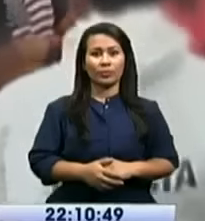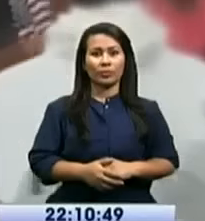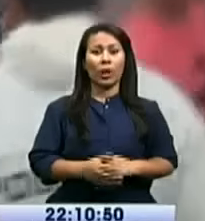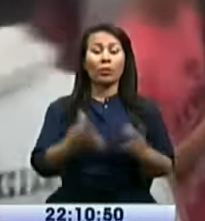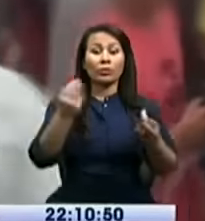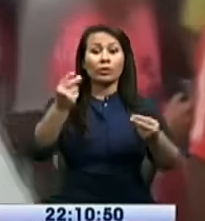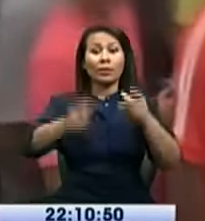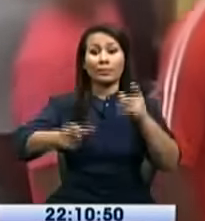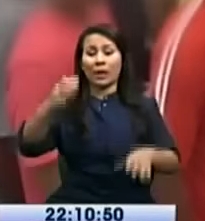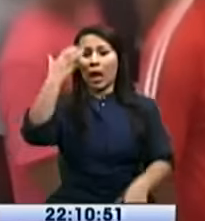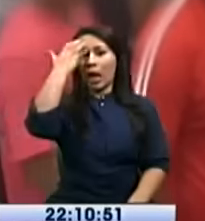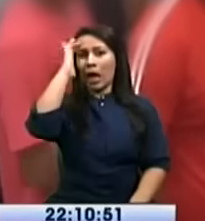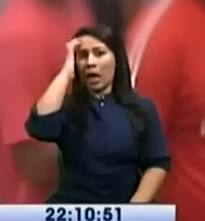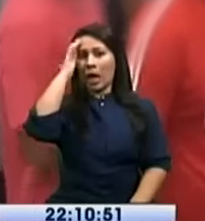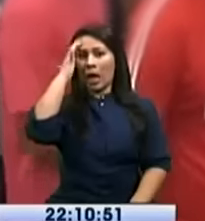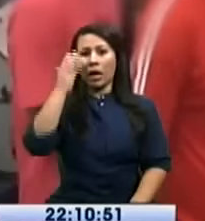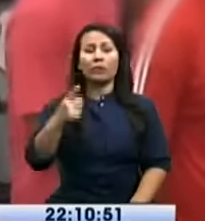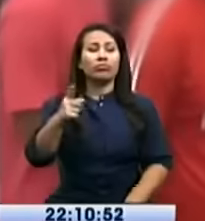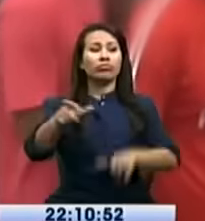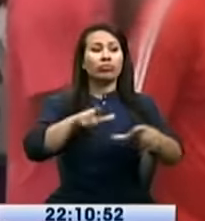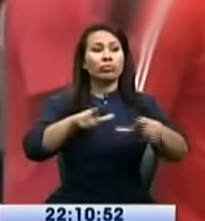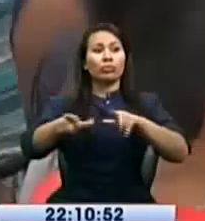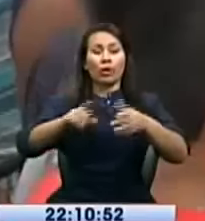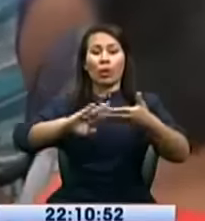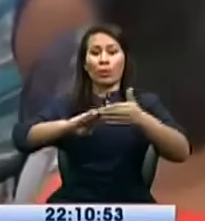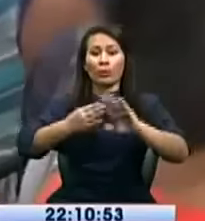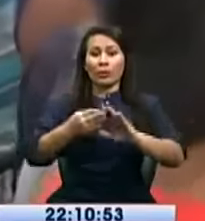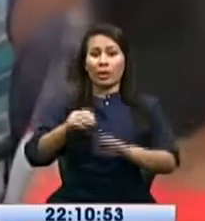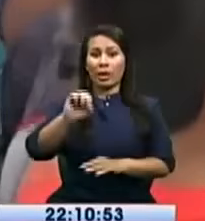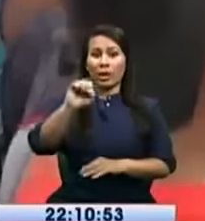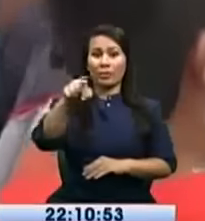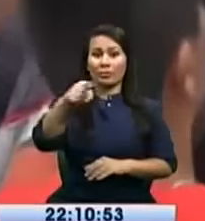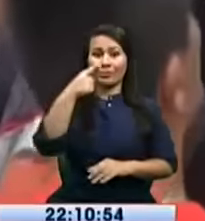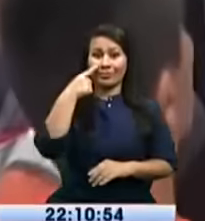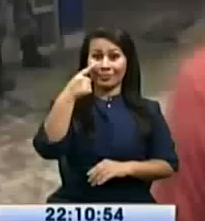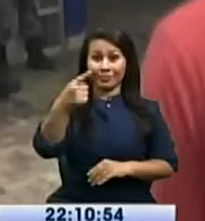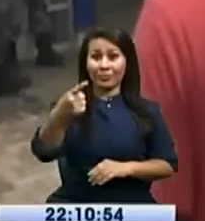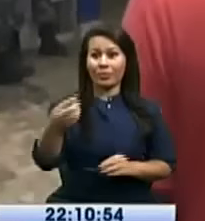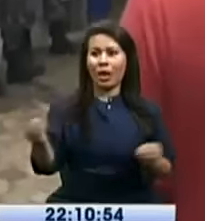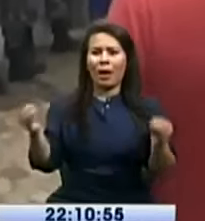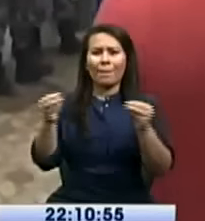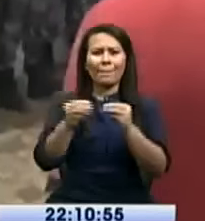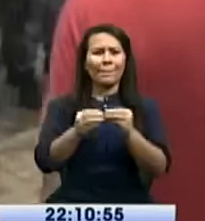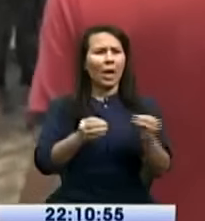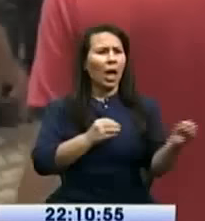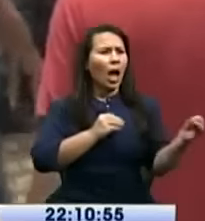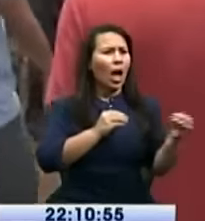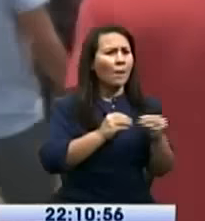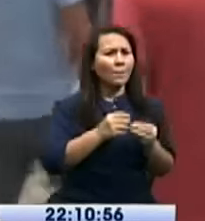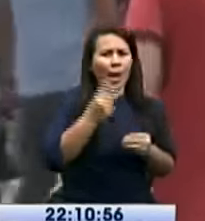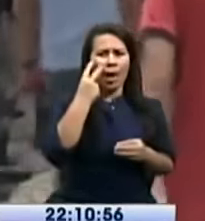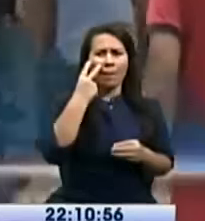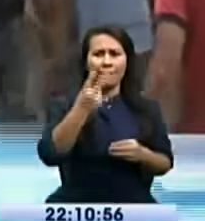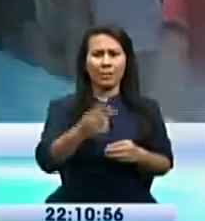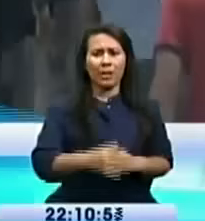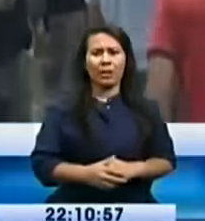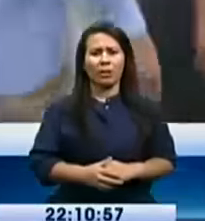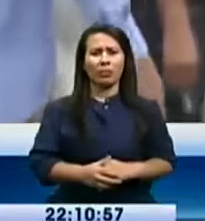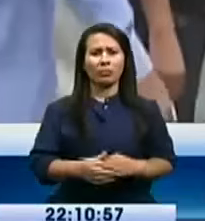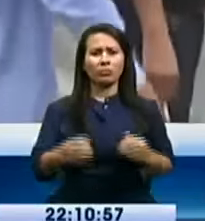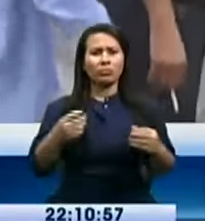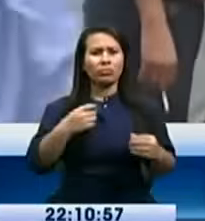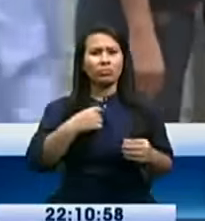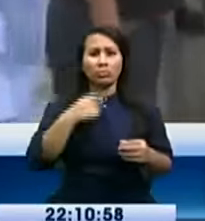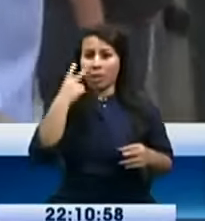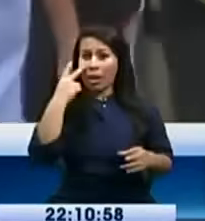Consternados se encuentran los habitantes de la comuna Montañita después de conocer que los sospechosos del asesinato de las dos ciudadanas